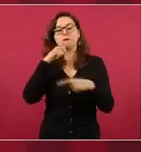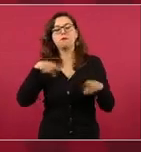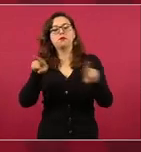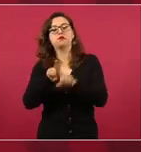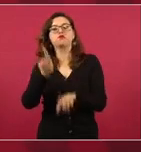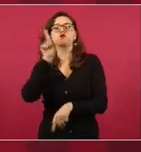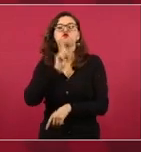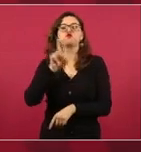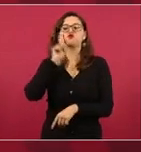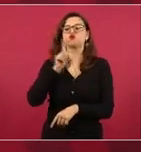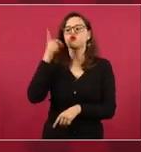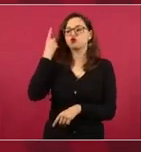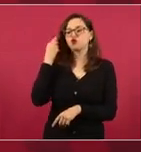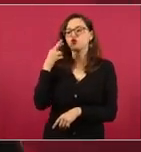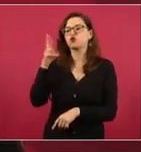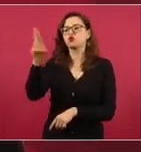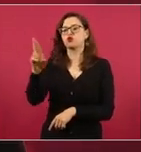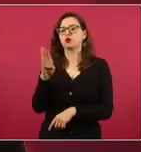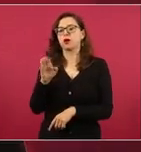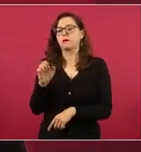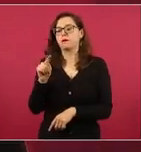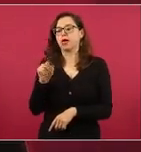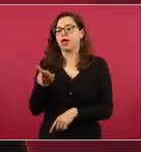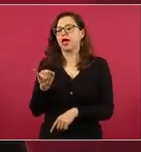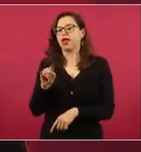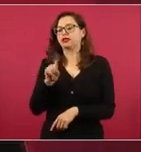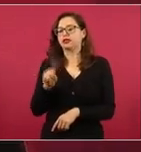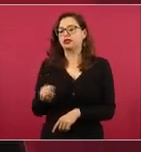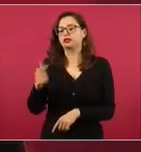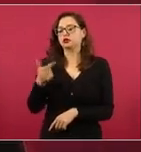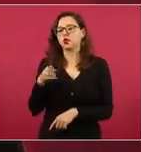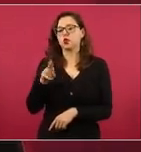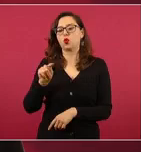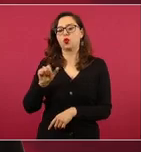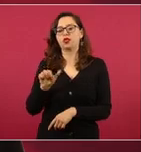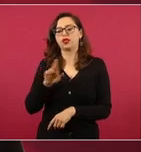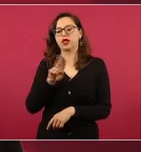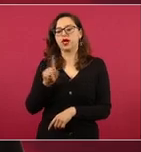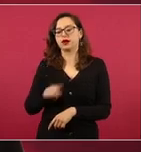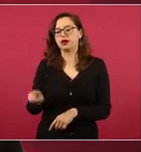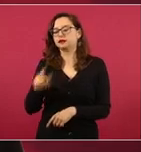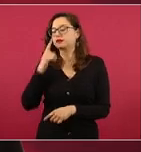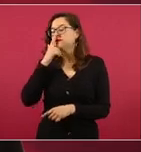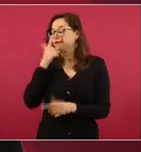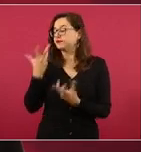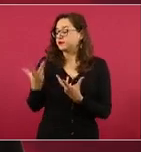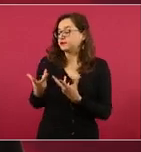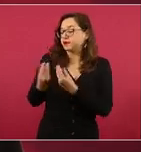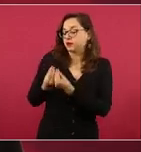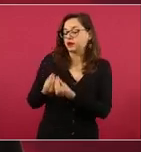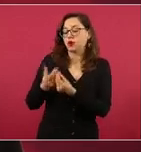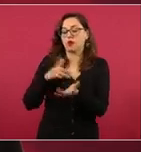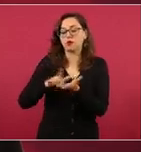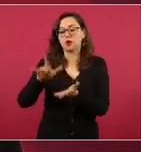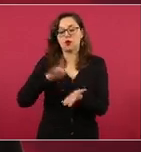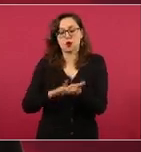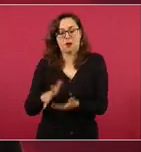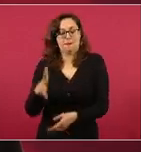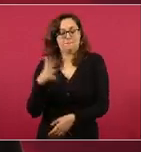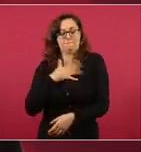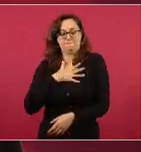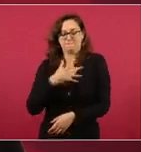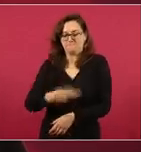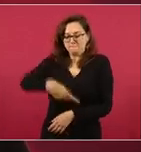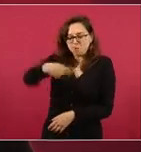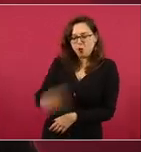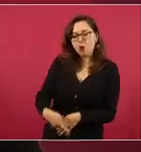Mi Patrimonio No Se Vende. Este esfuerzo ha ayudado a abrir conciencias de posibles